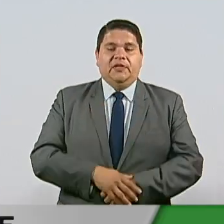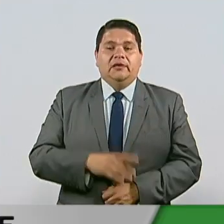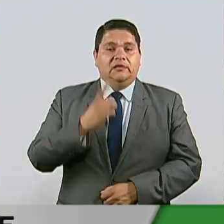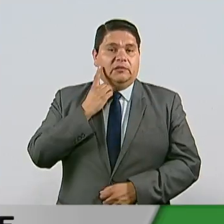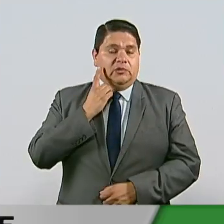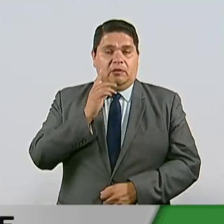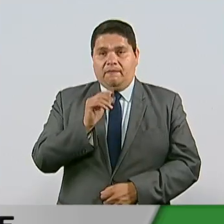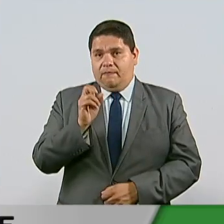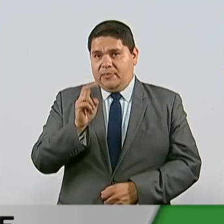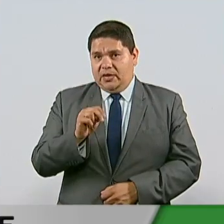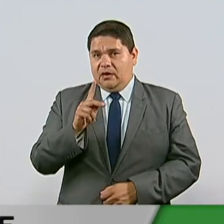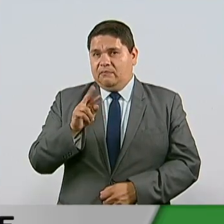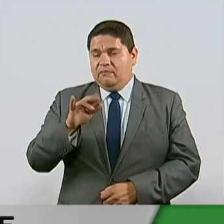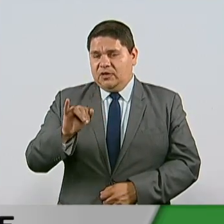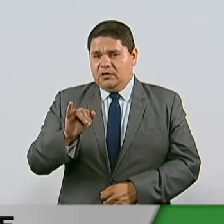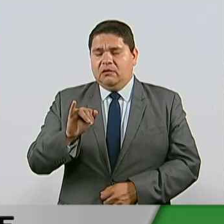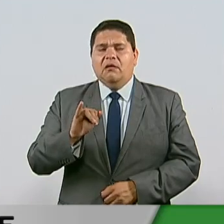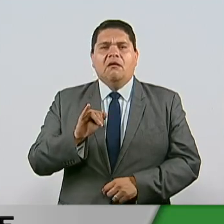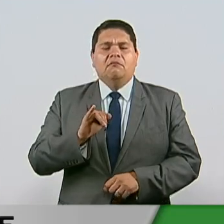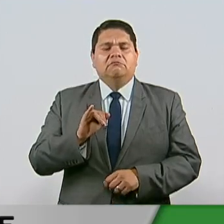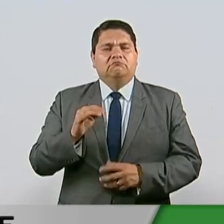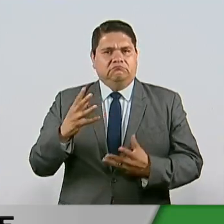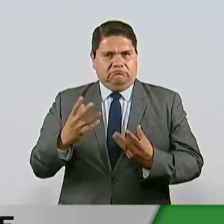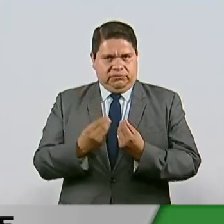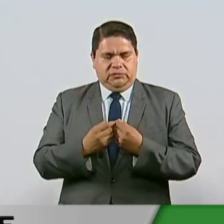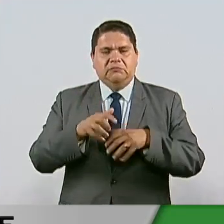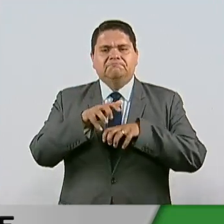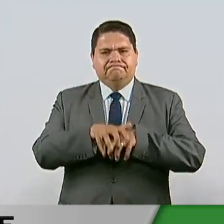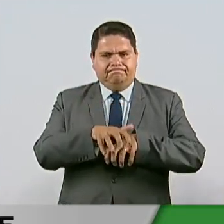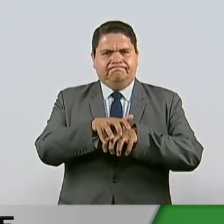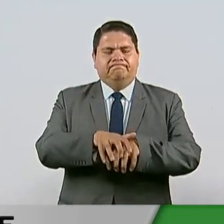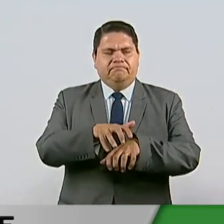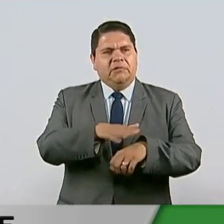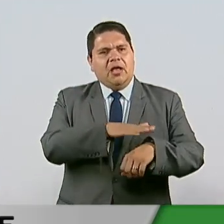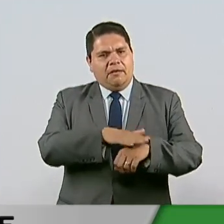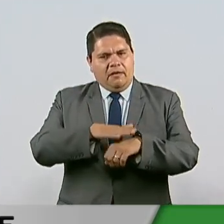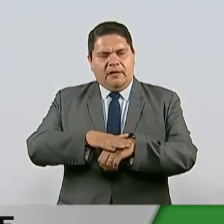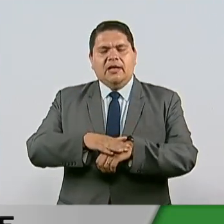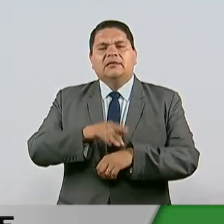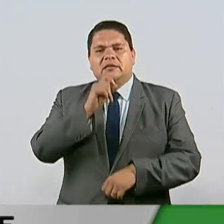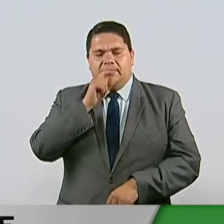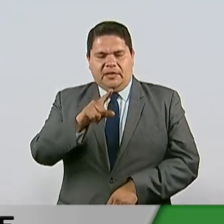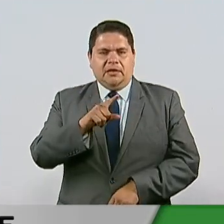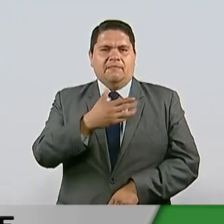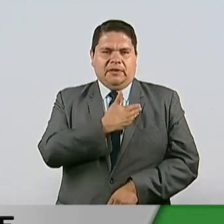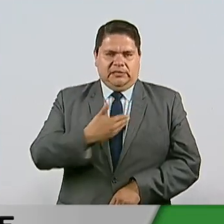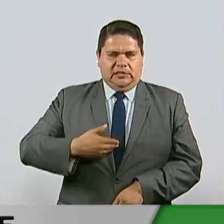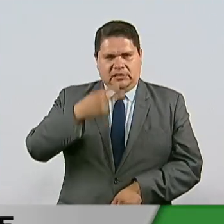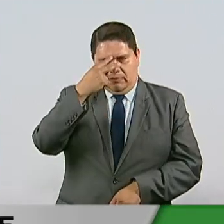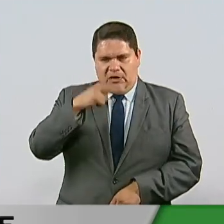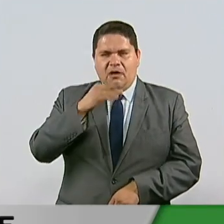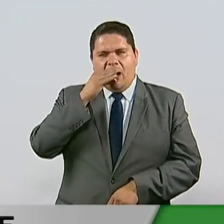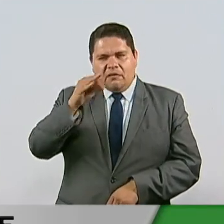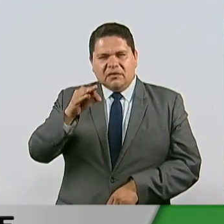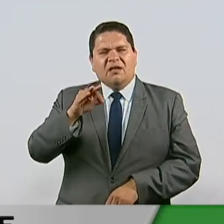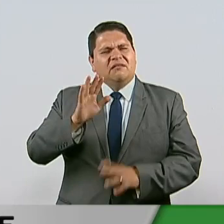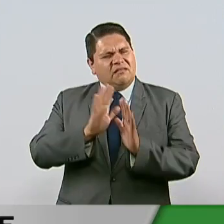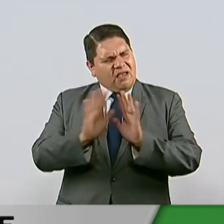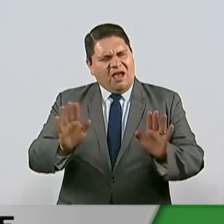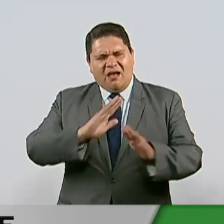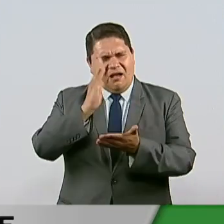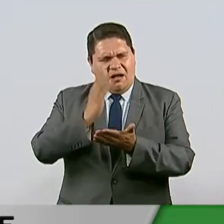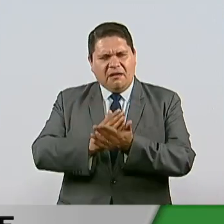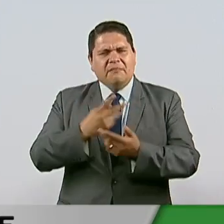Diputados del PAN y del PRI aseguraron que estarán presentes en la marcha e hicieron un llamado al titular del Ejecutivo Federal a dejar de ofender a